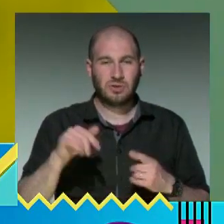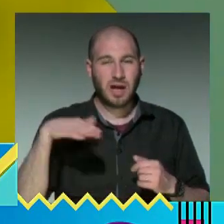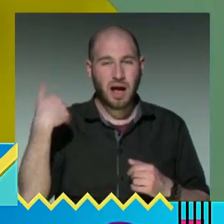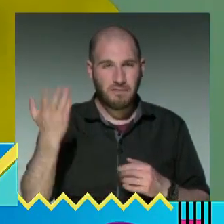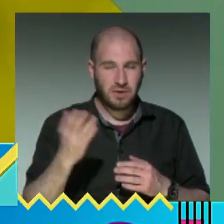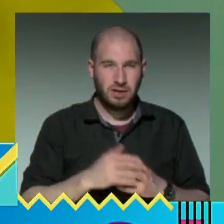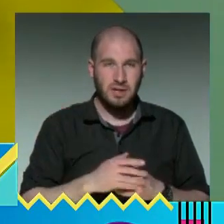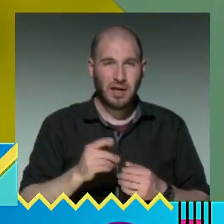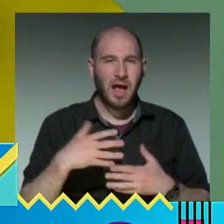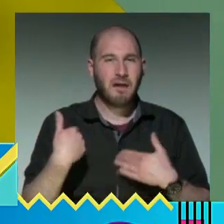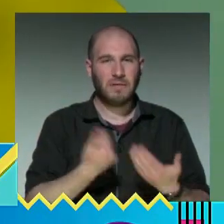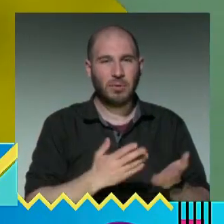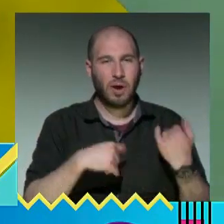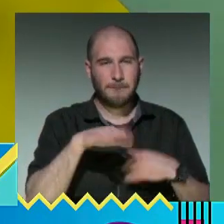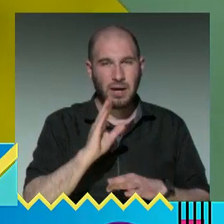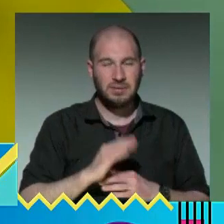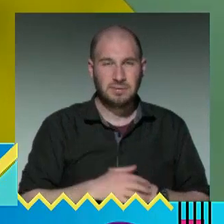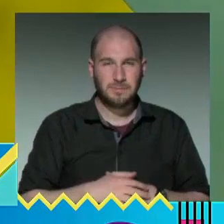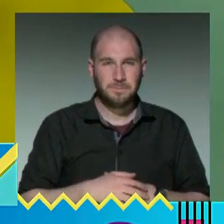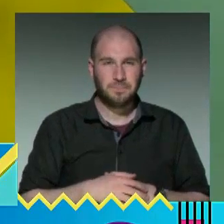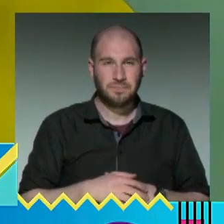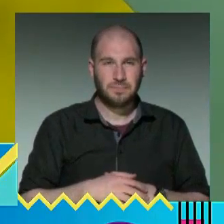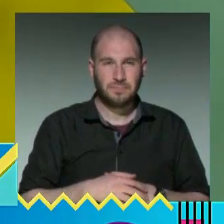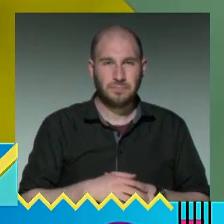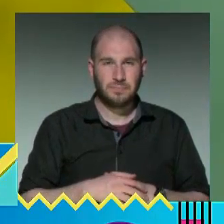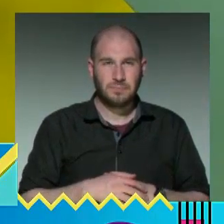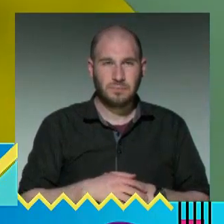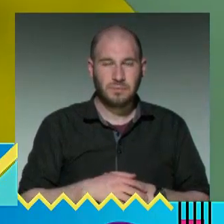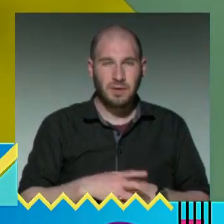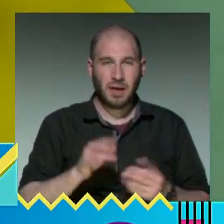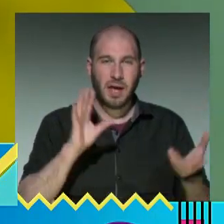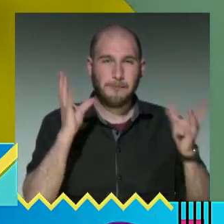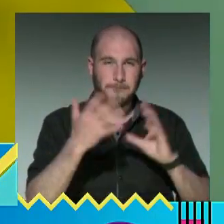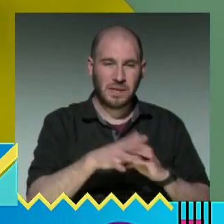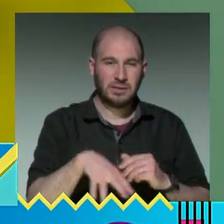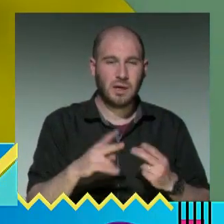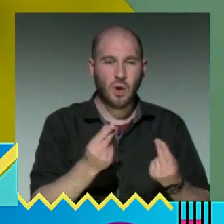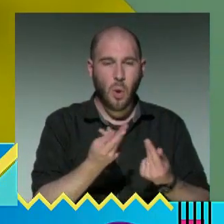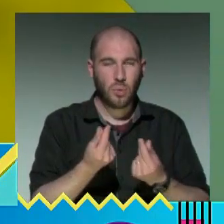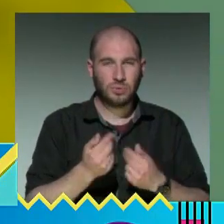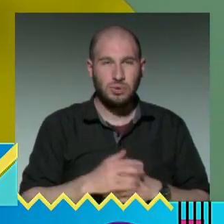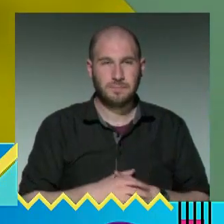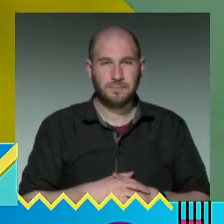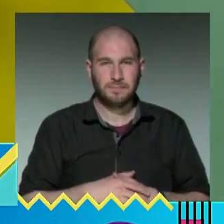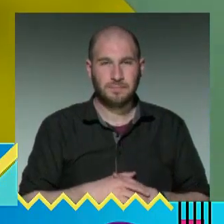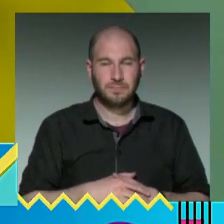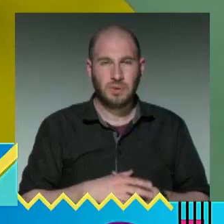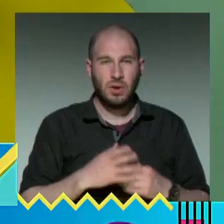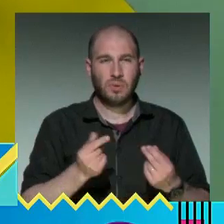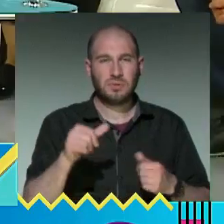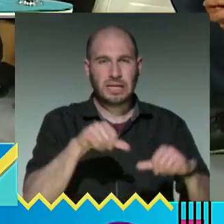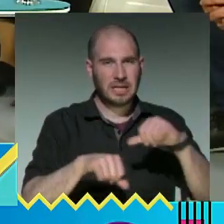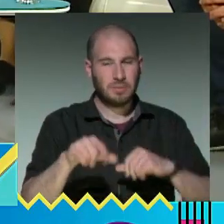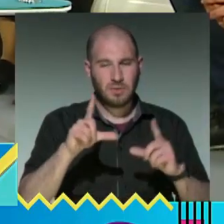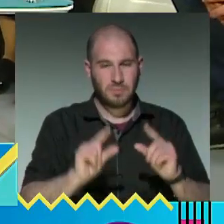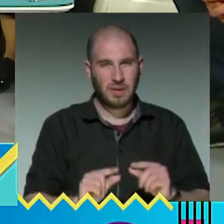externos, más amigable con el ambiente, el uso menos de